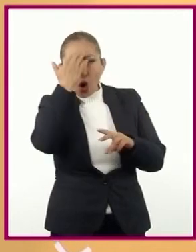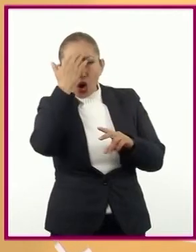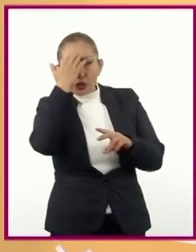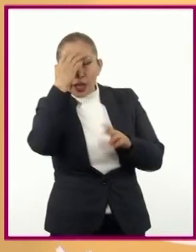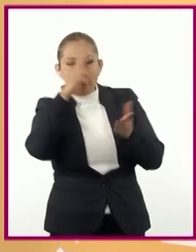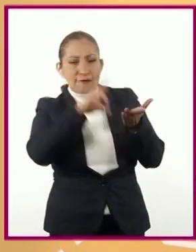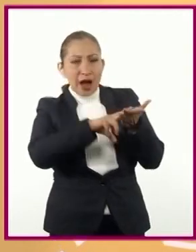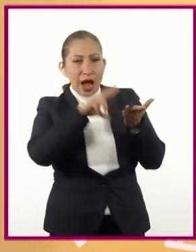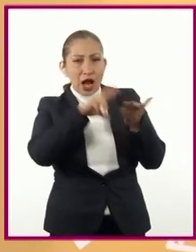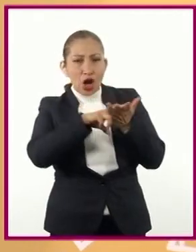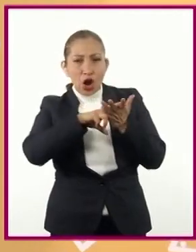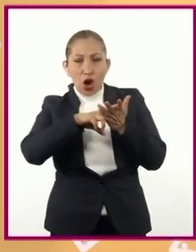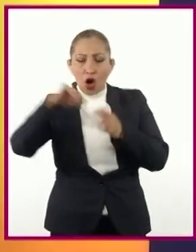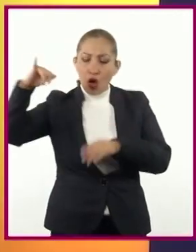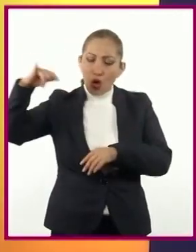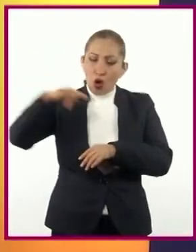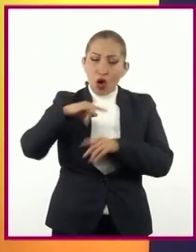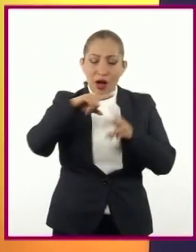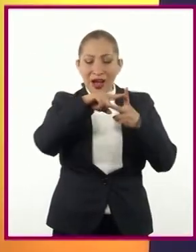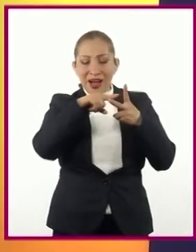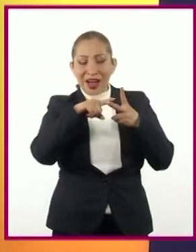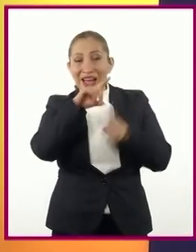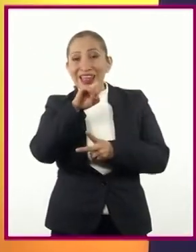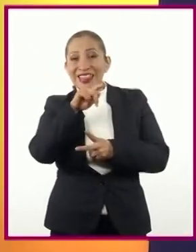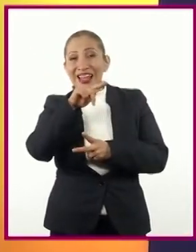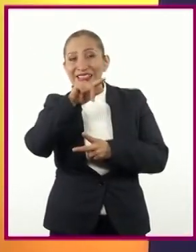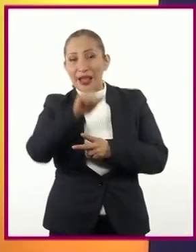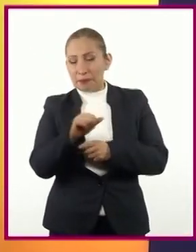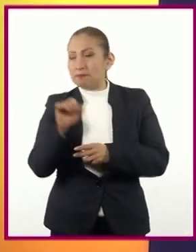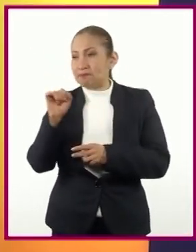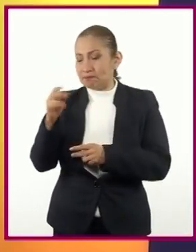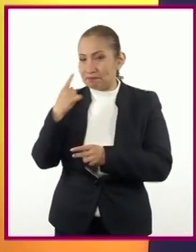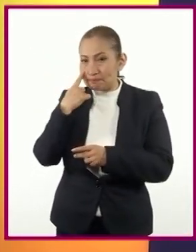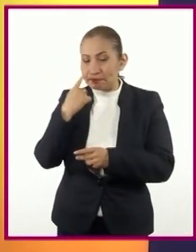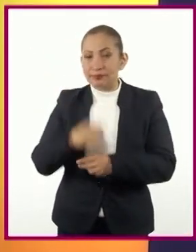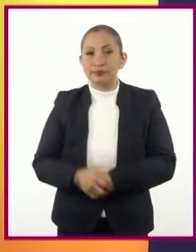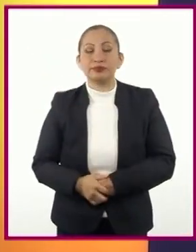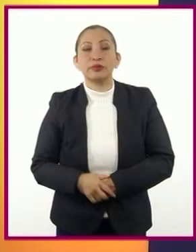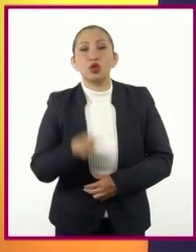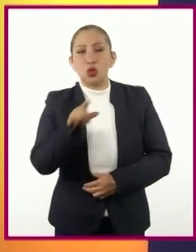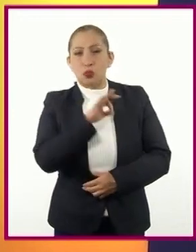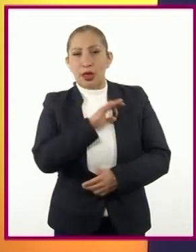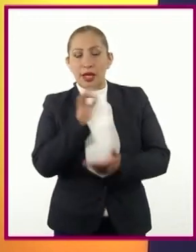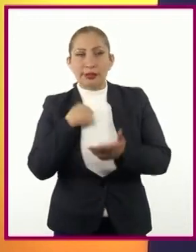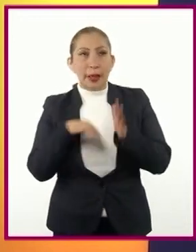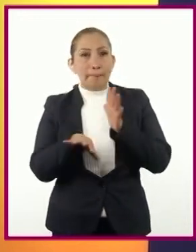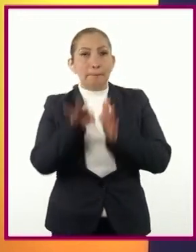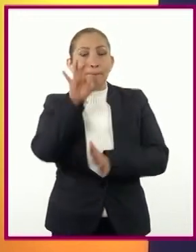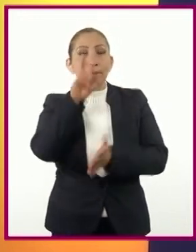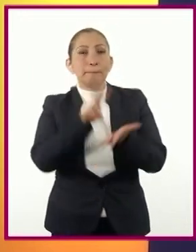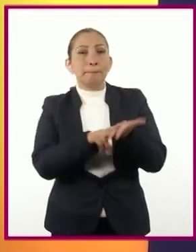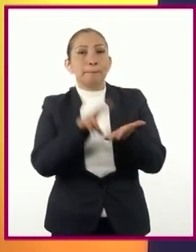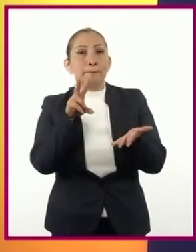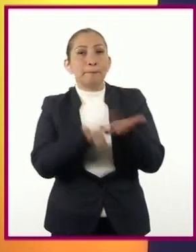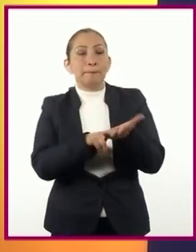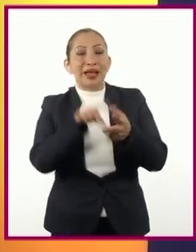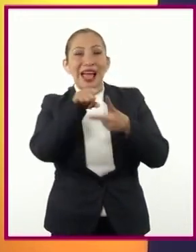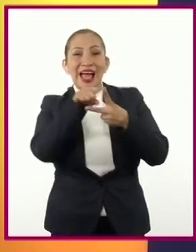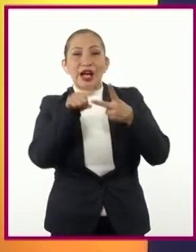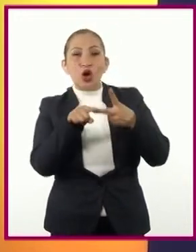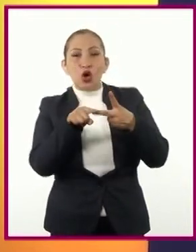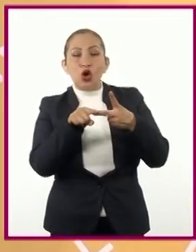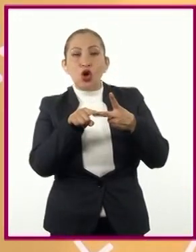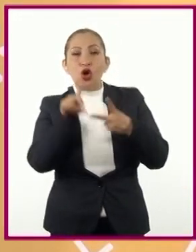el valor del ángulo delta. Claro que sí, Leslie. ¿Podrías calcular el valor del ángulo de